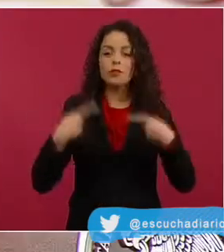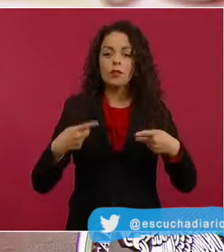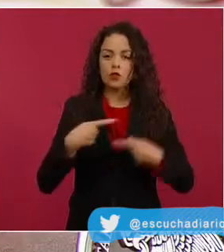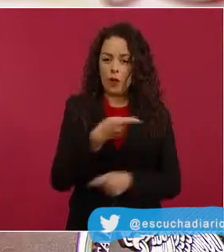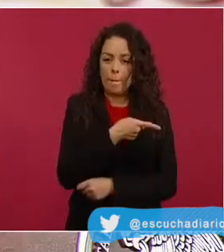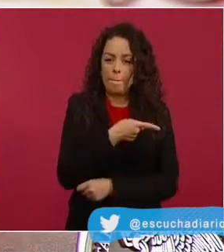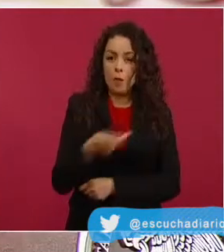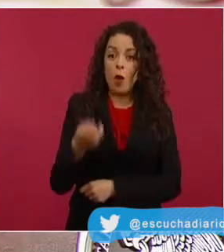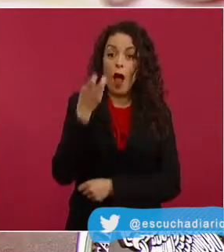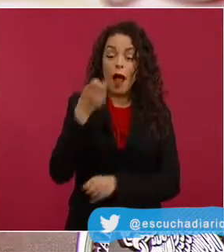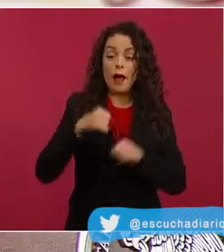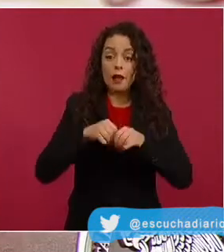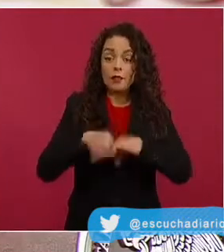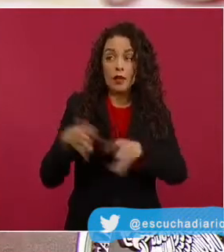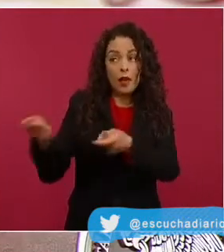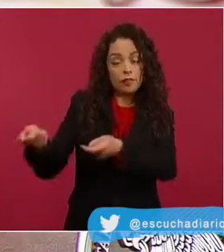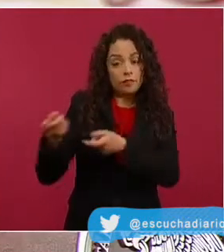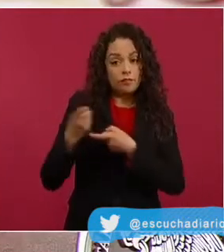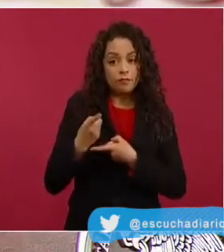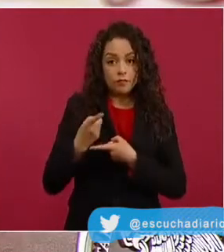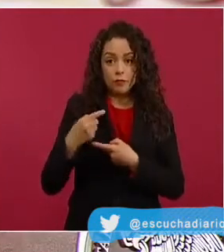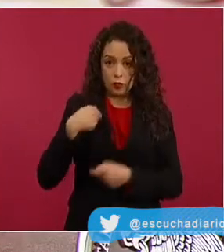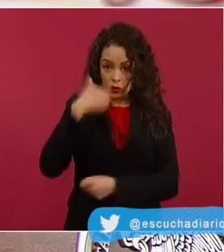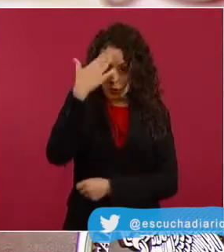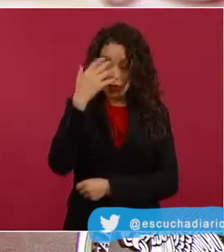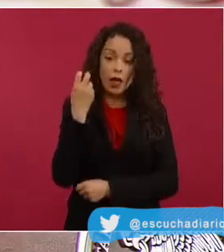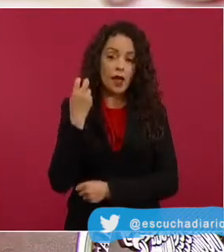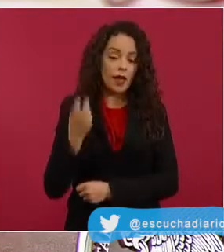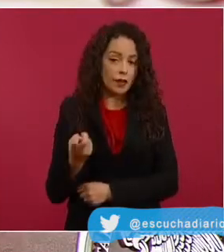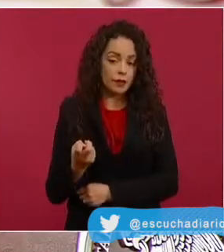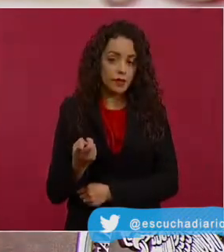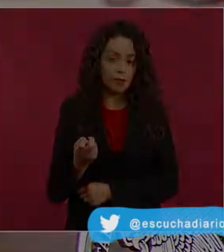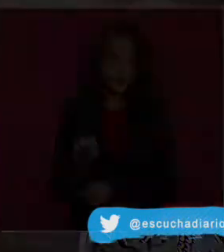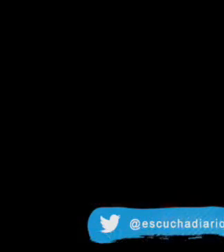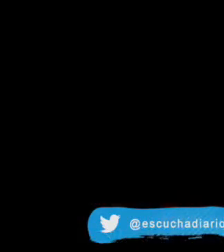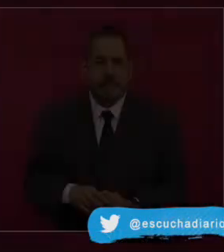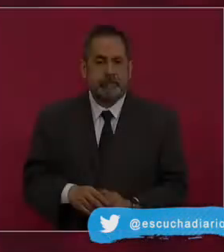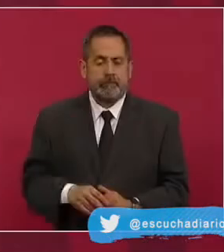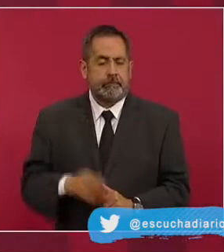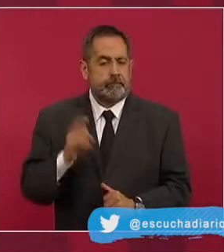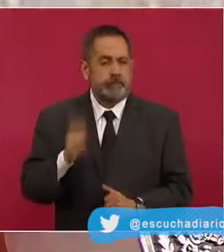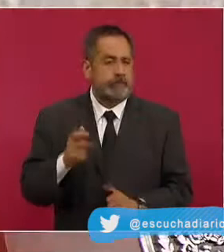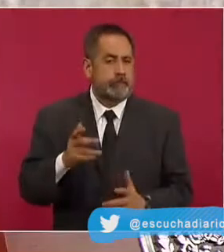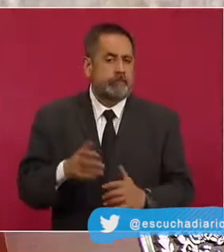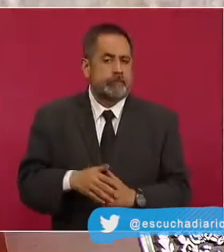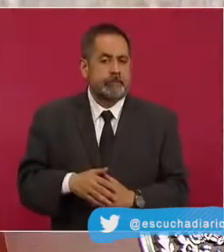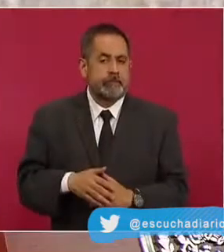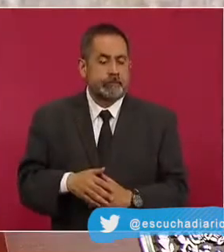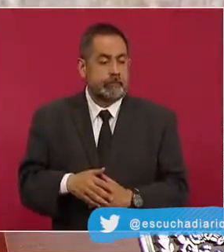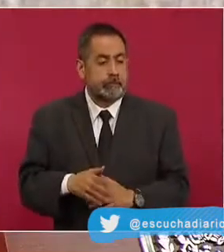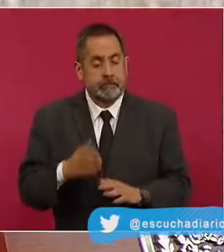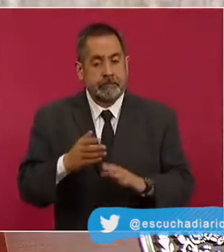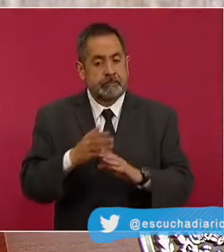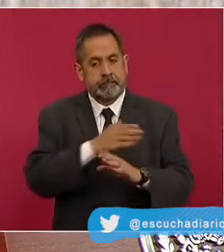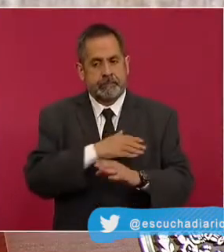de sus propiedades, en las que tiene de vecino a Genaro García Luna. Decía yo, pues